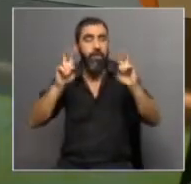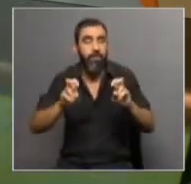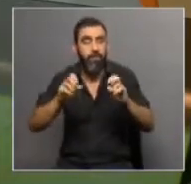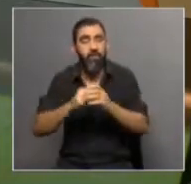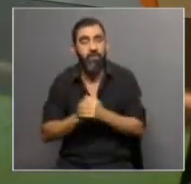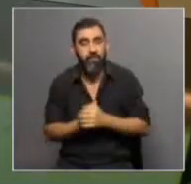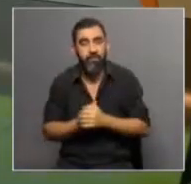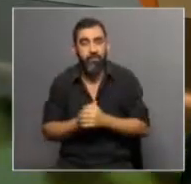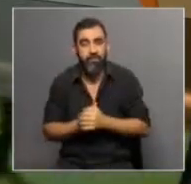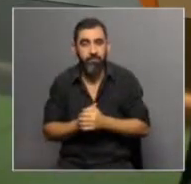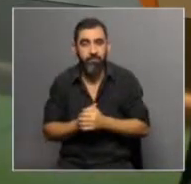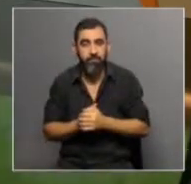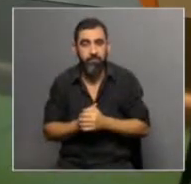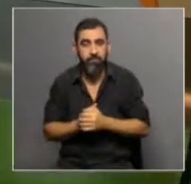bien